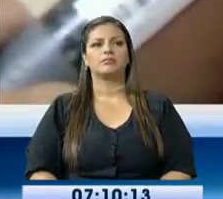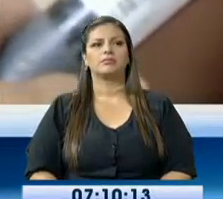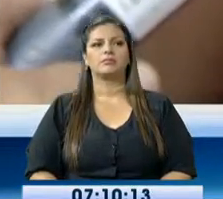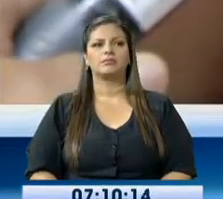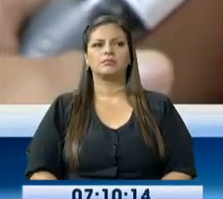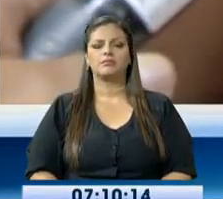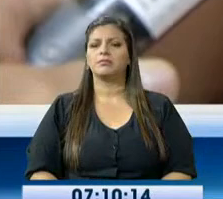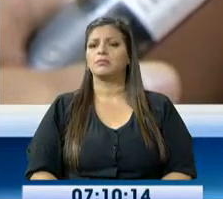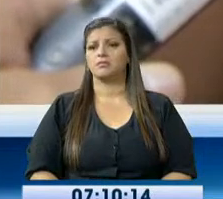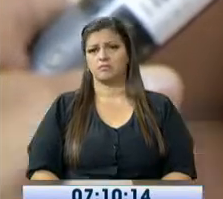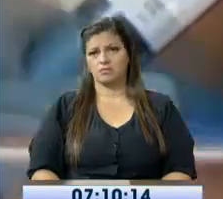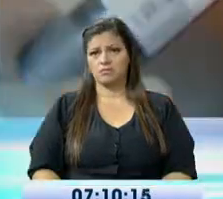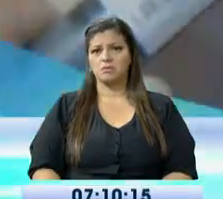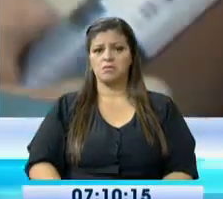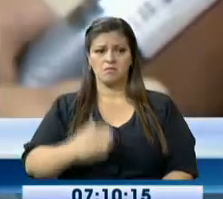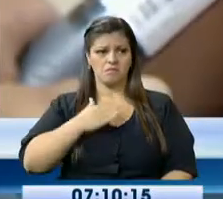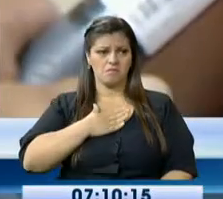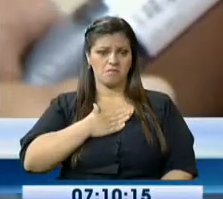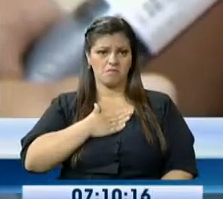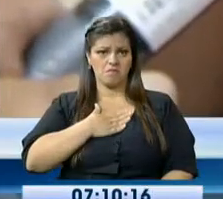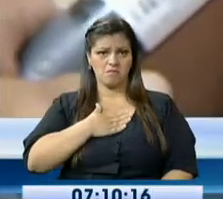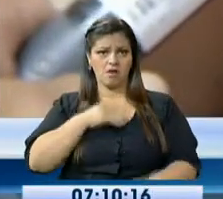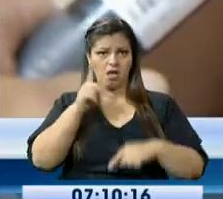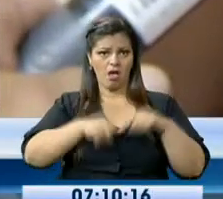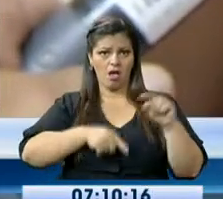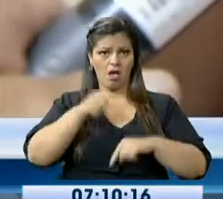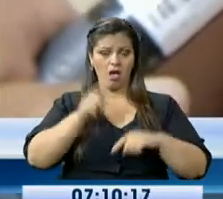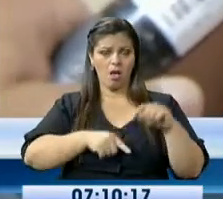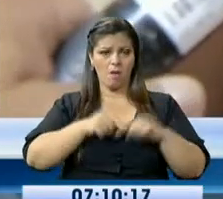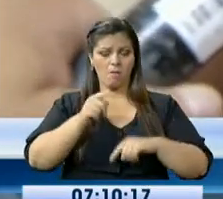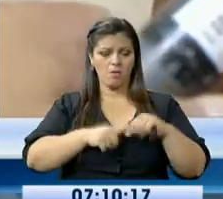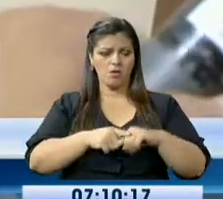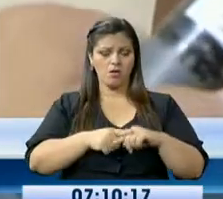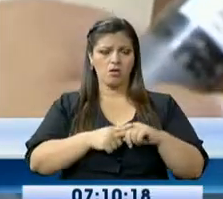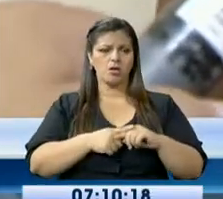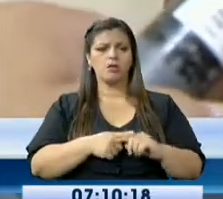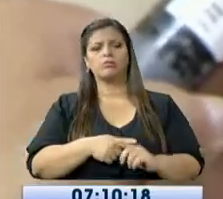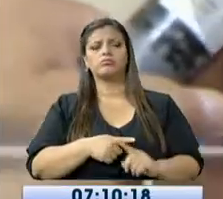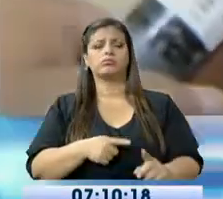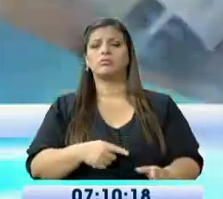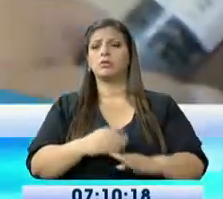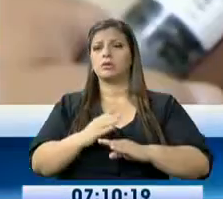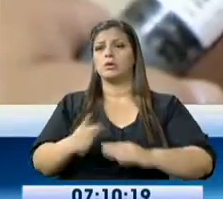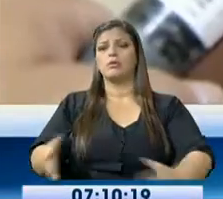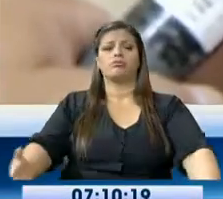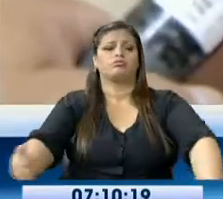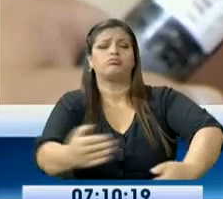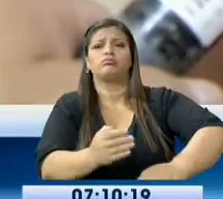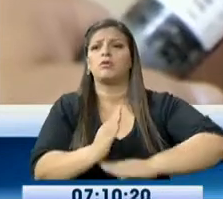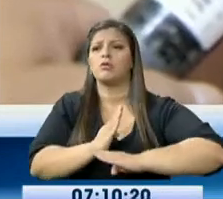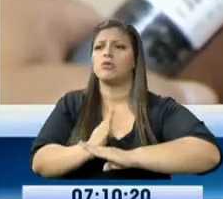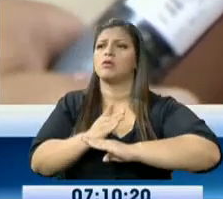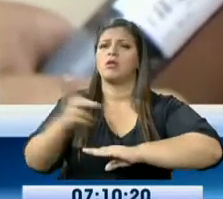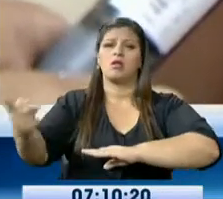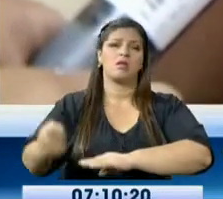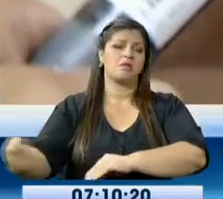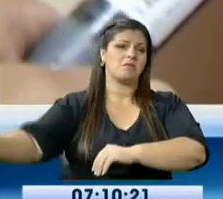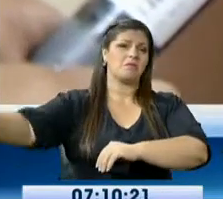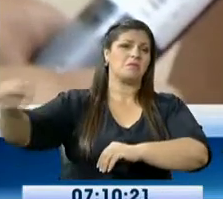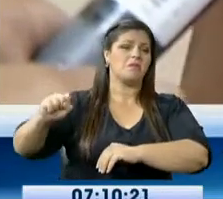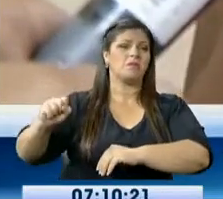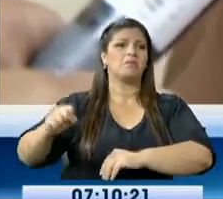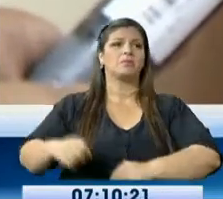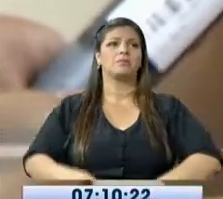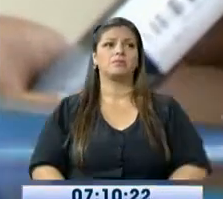Por defenderme a mí, él cogió un cuchillo que tenía en el lado derecho del bolsillo, cogió y lo comenzó a puñalear. Lo que mi hermana se cae, le mete aquí